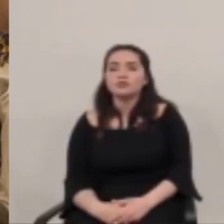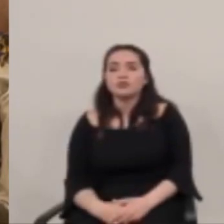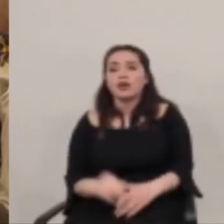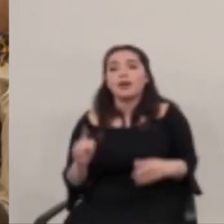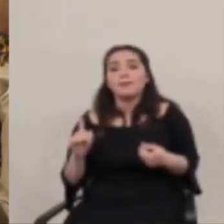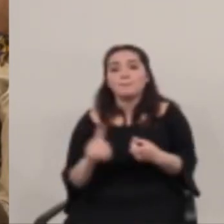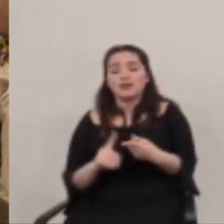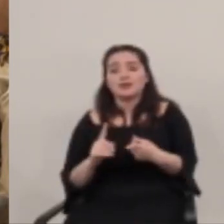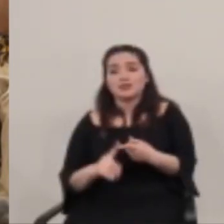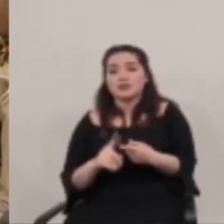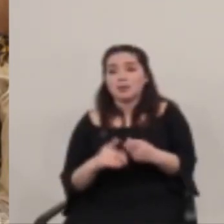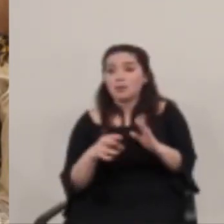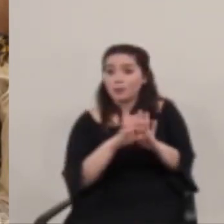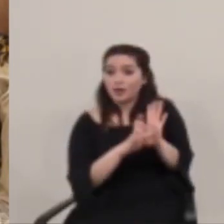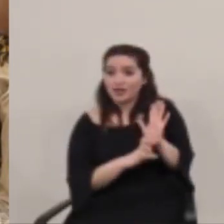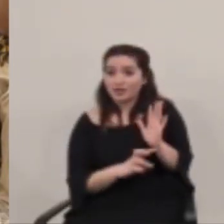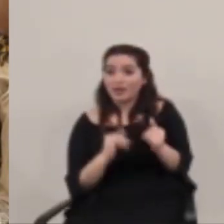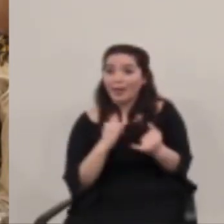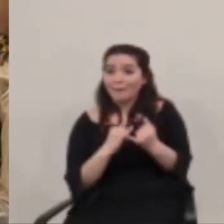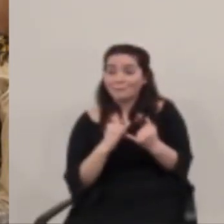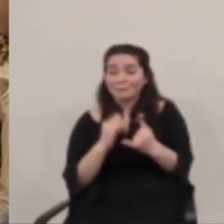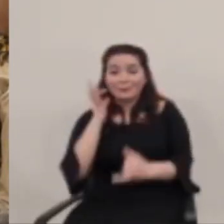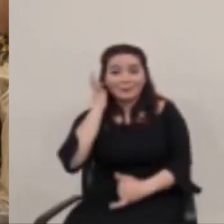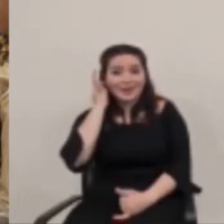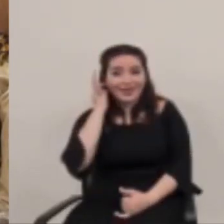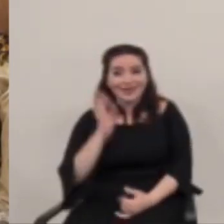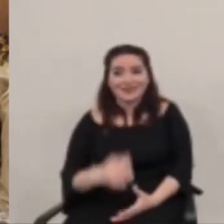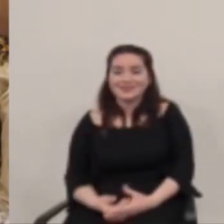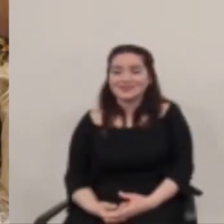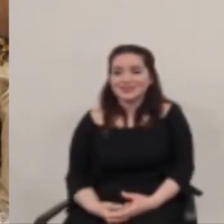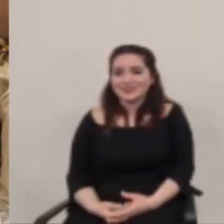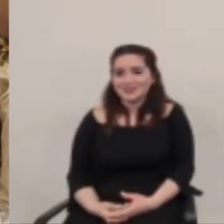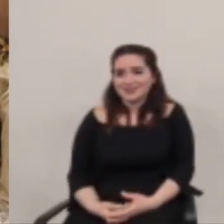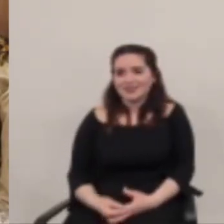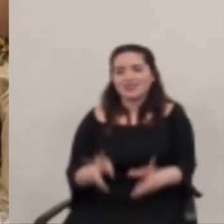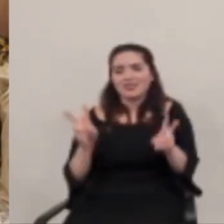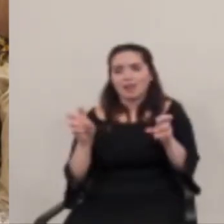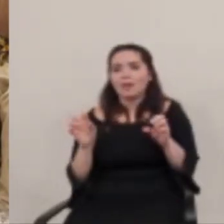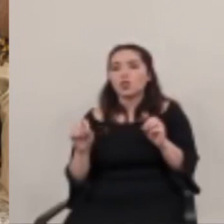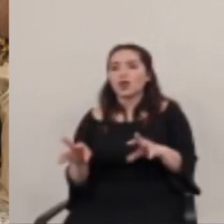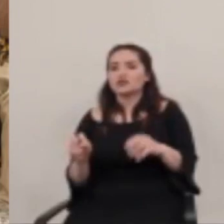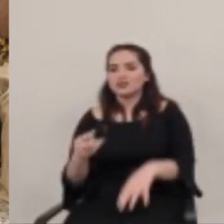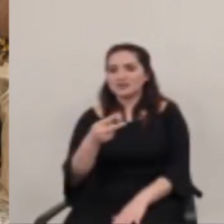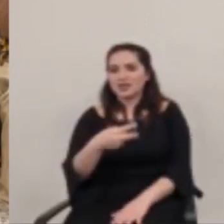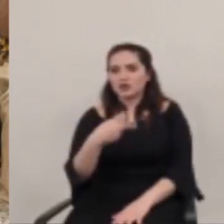Participamos en un proyecto con una amiga que fue particularmente de educación sexual,